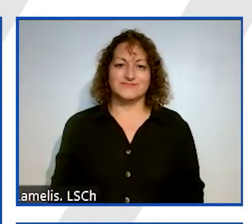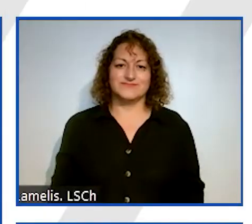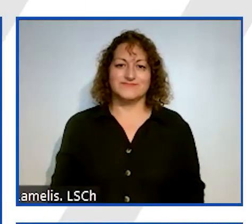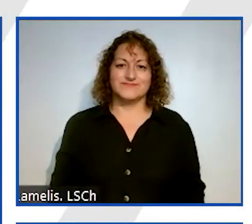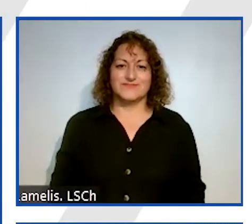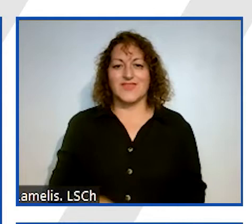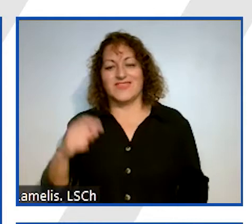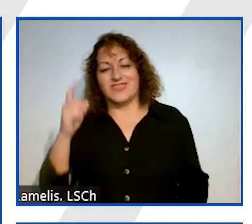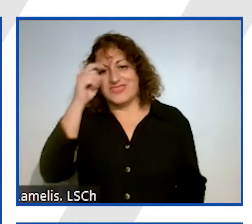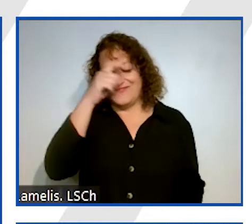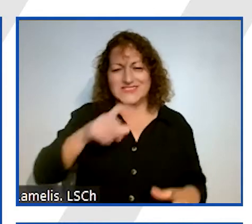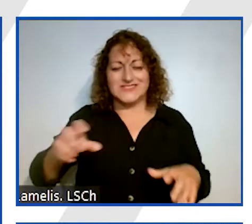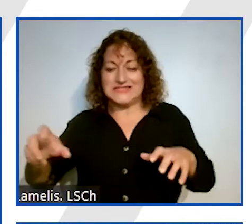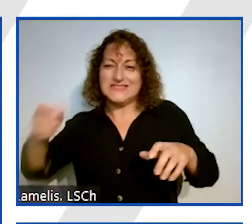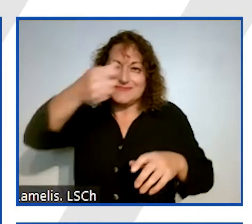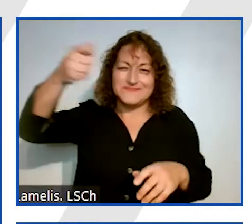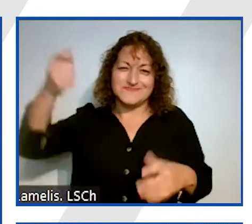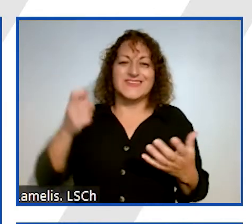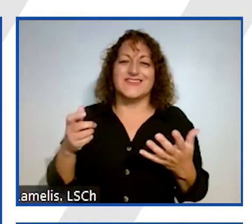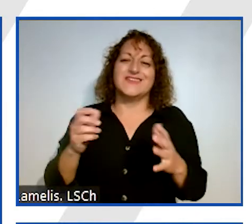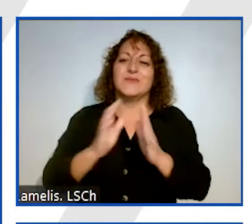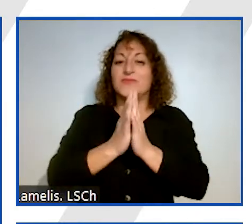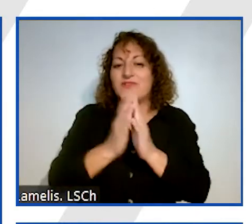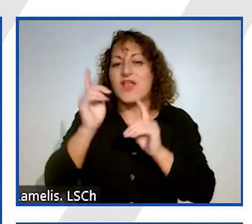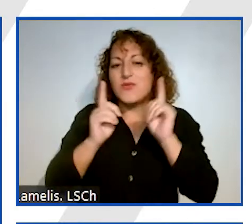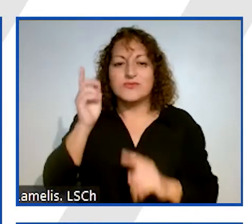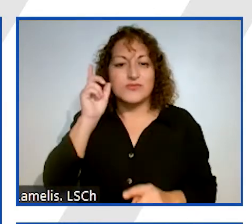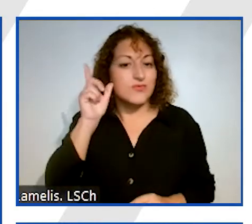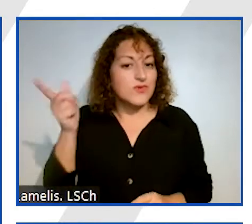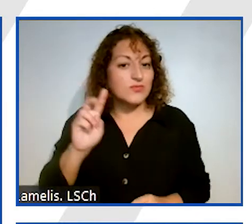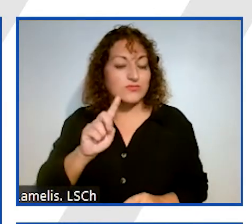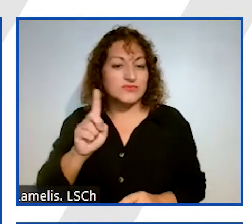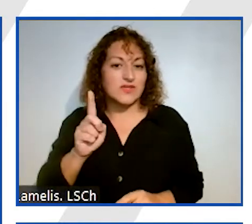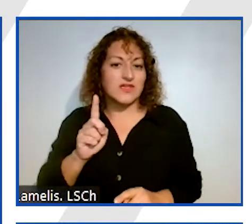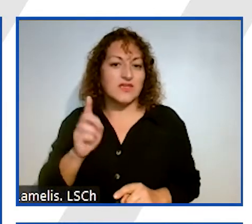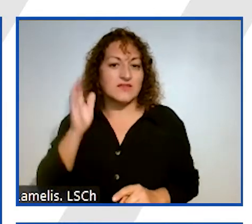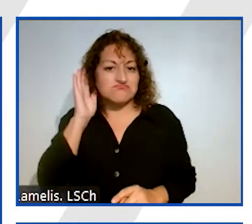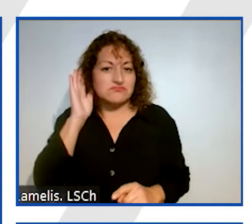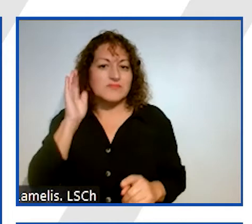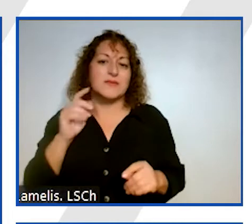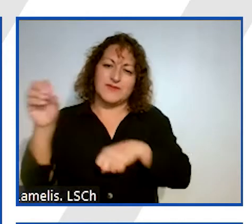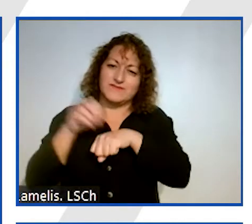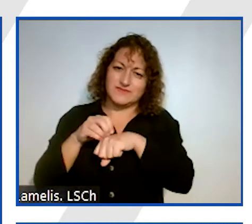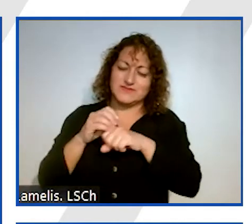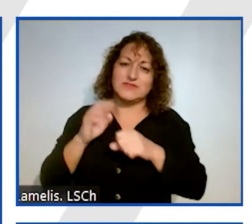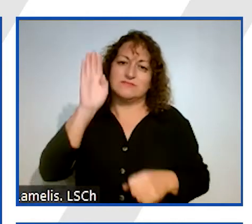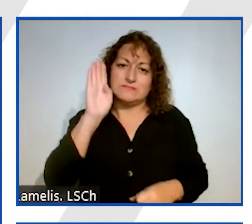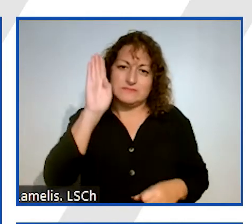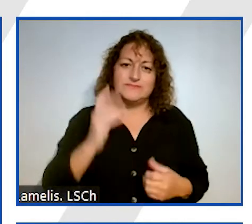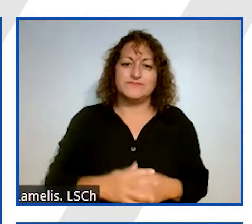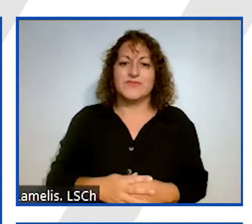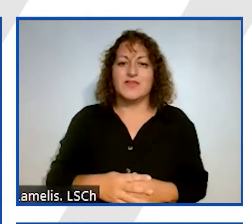decirle aquí la maniobra, así que si no se me escucha, por favor, me levantan la mano y me dicen que o le baje el